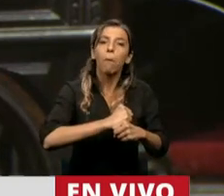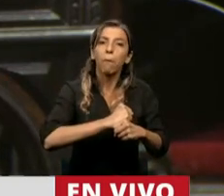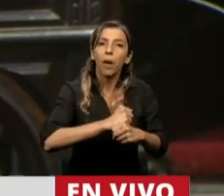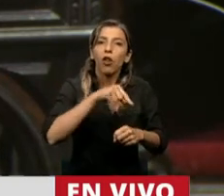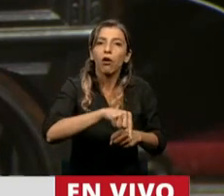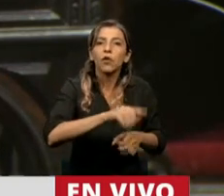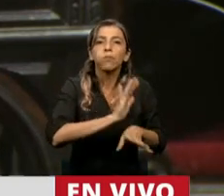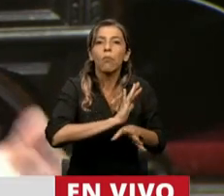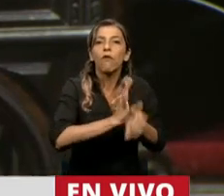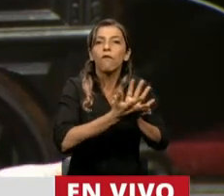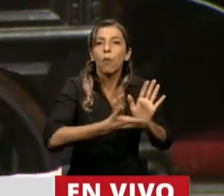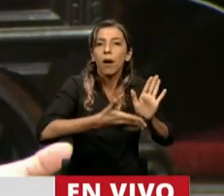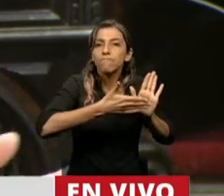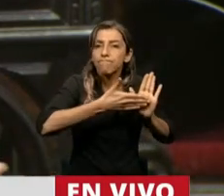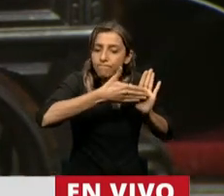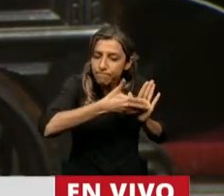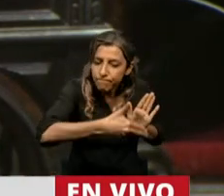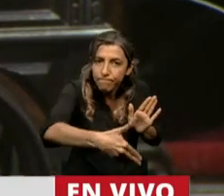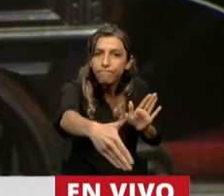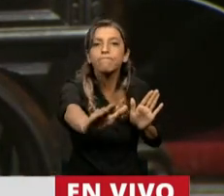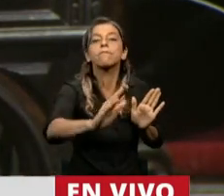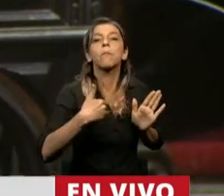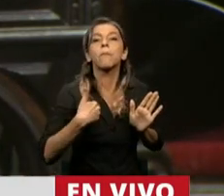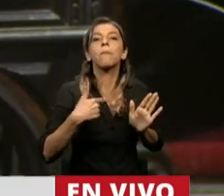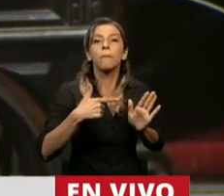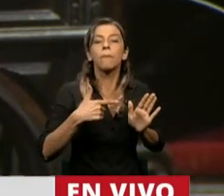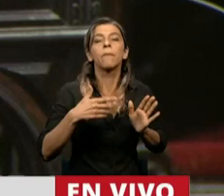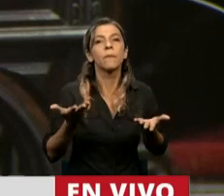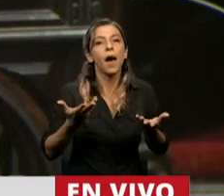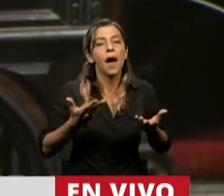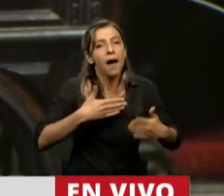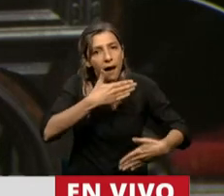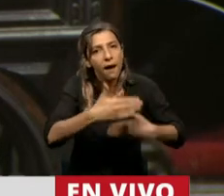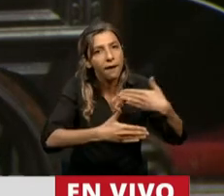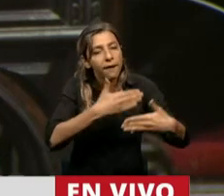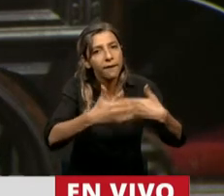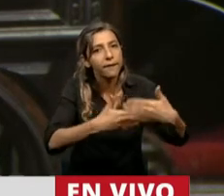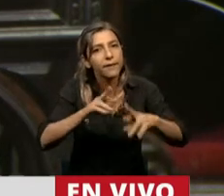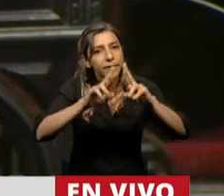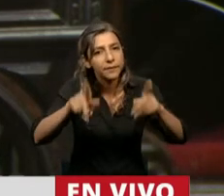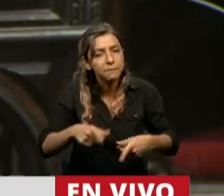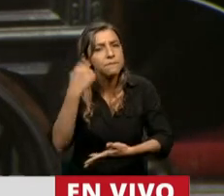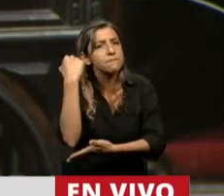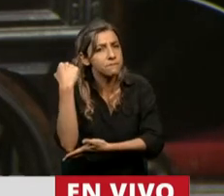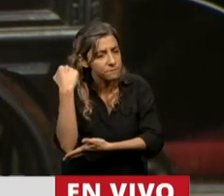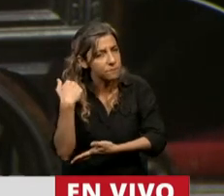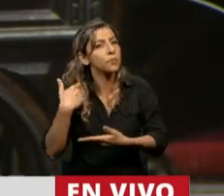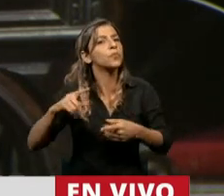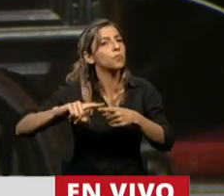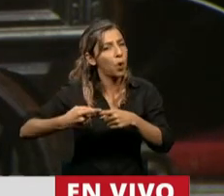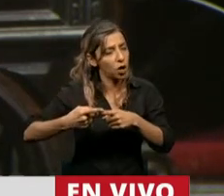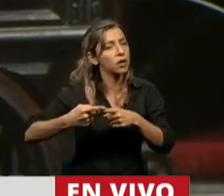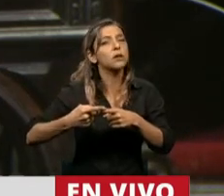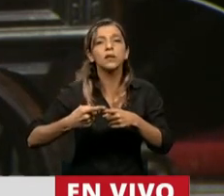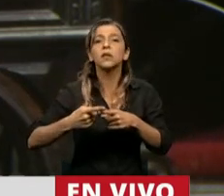sino que es una medida que tiene que ser contextualizada, sin dudas, en un plan económico y político